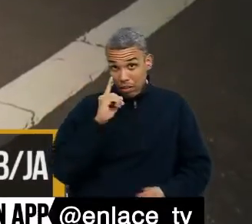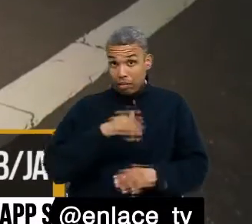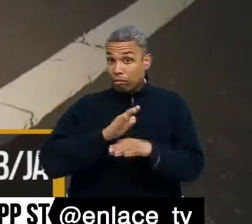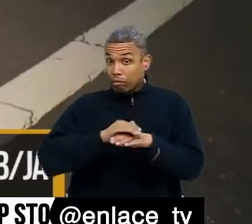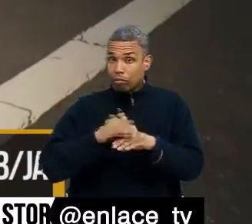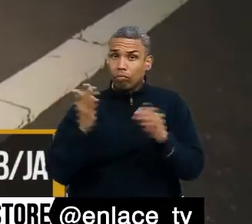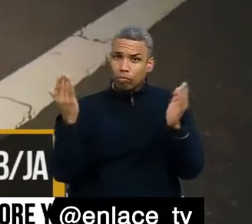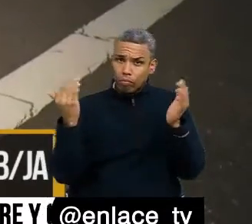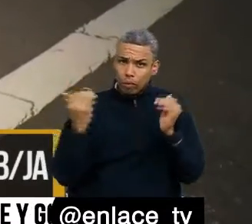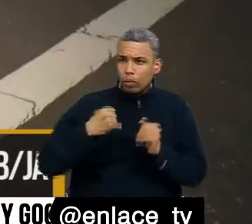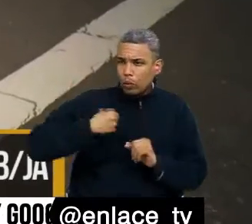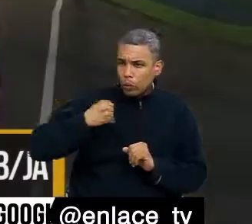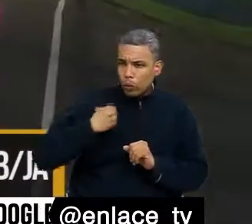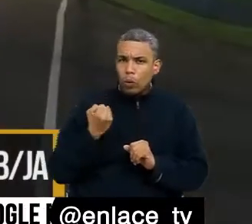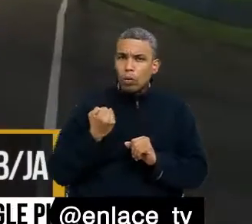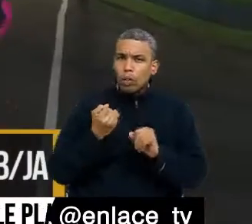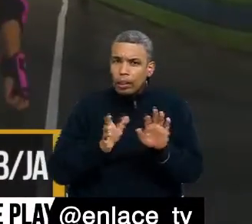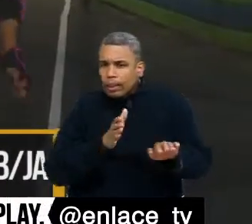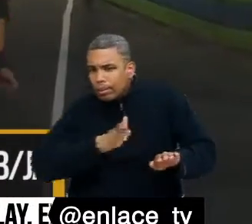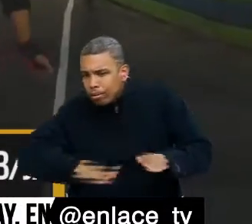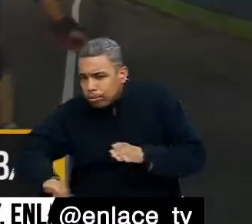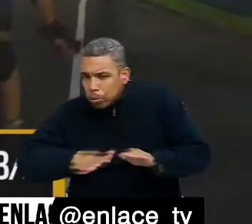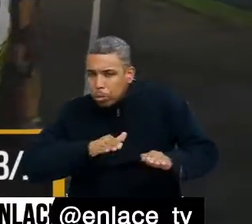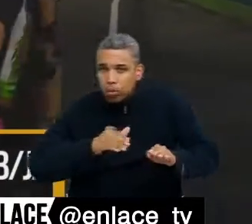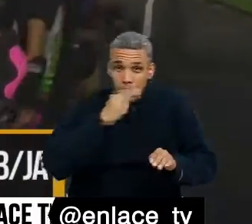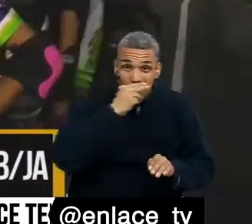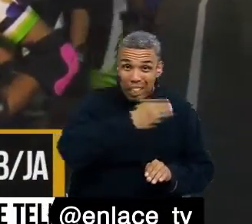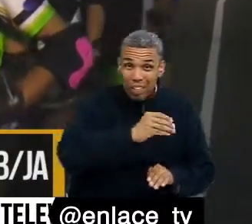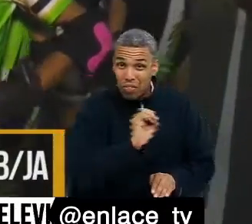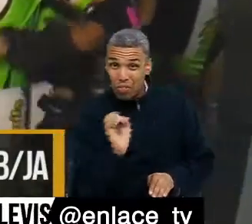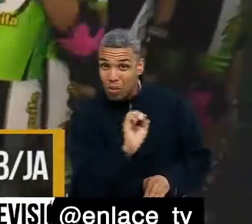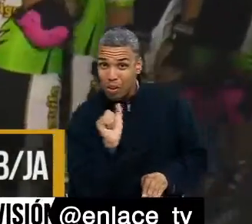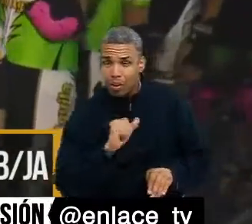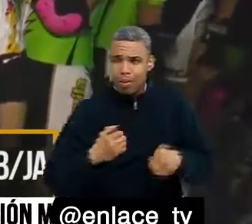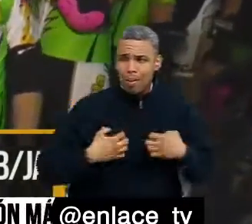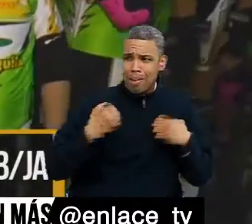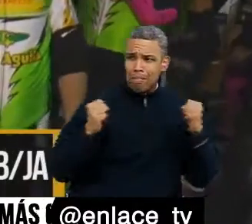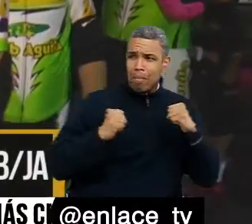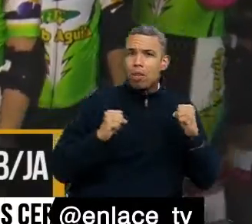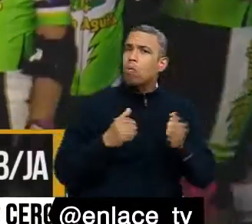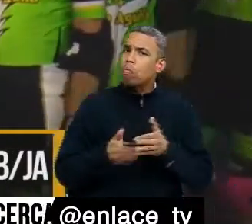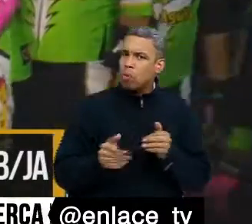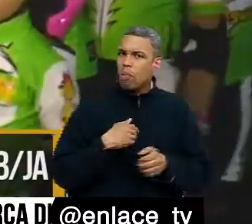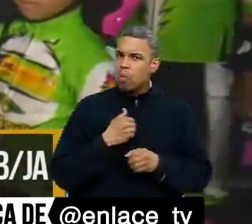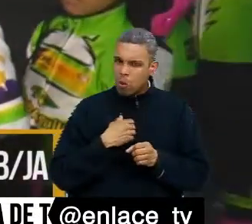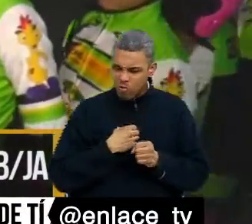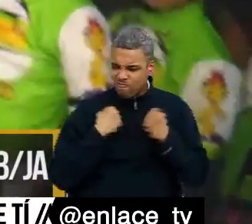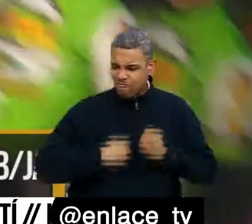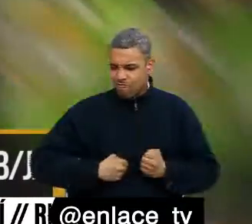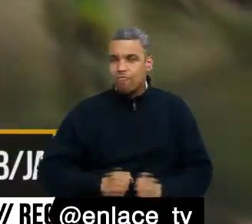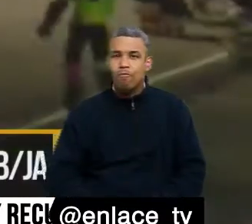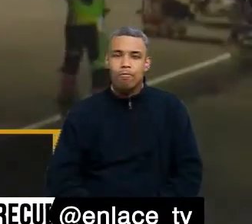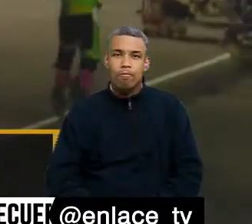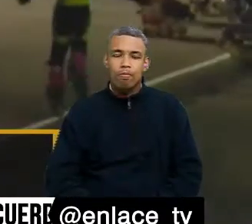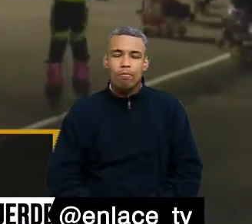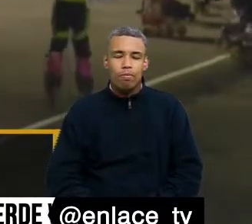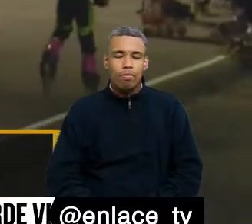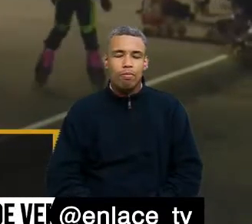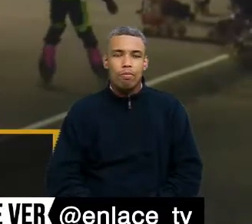que busca hacer perder el miedo en las pruebas a niños y niñas que poco a poco se comienzan a formar en este deporte sobre ruedas.